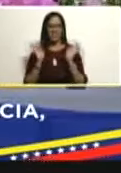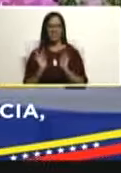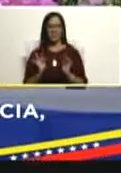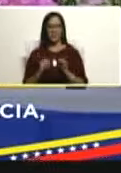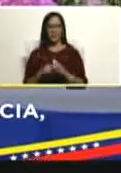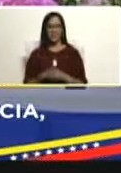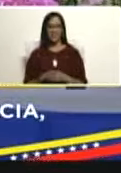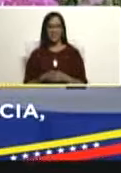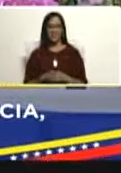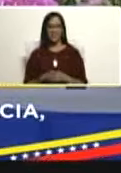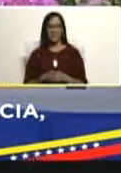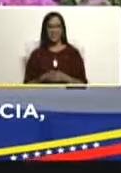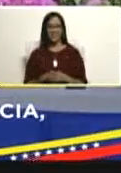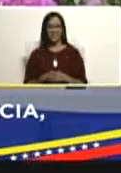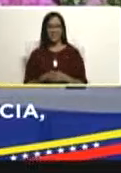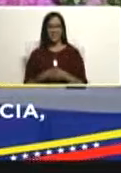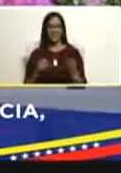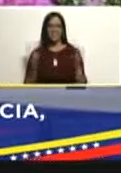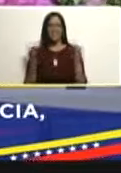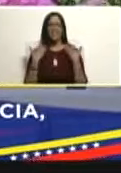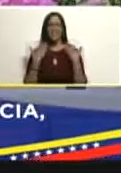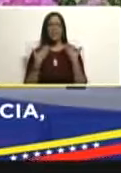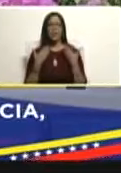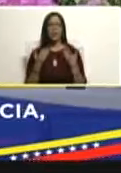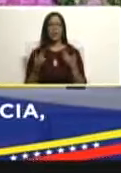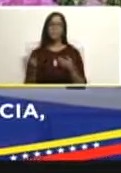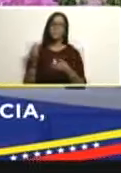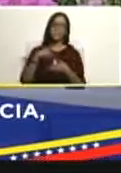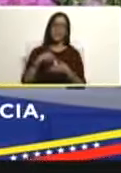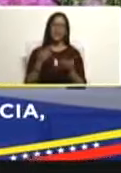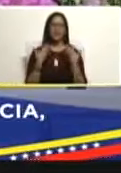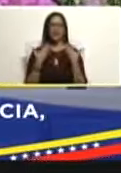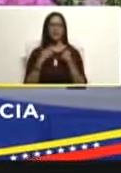ecuación. Calor con calor, más frío. ¿Ah?